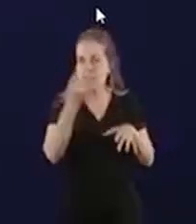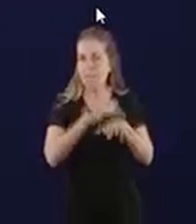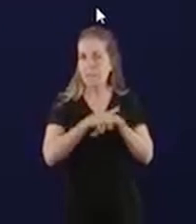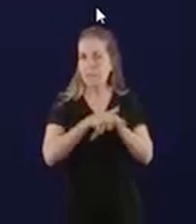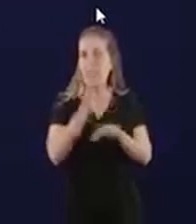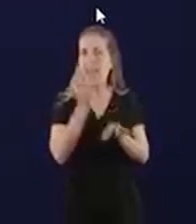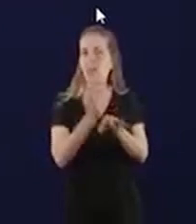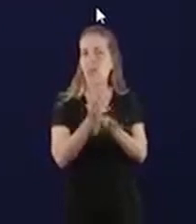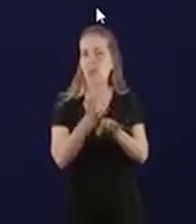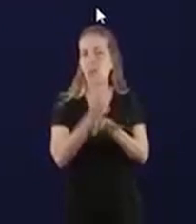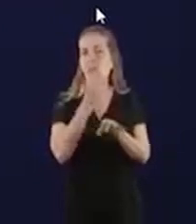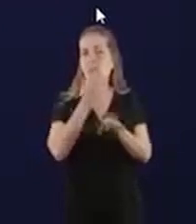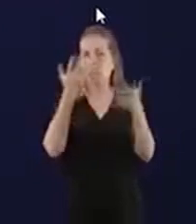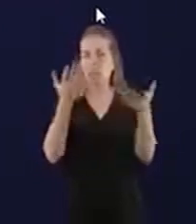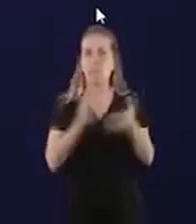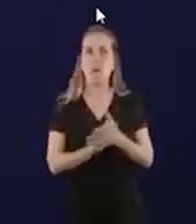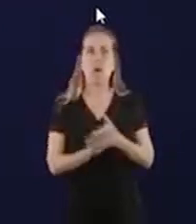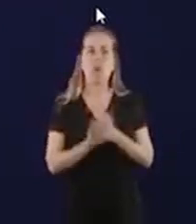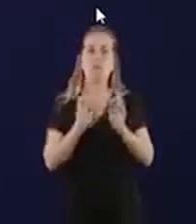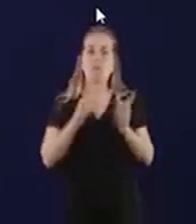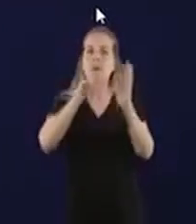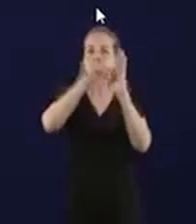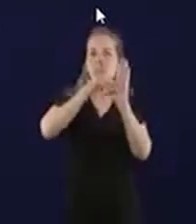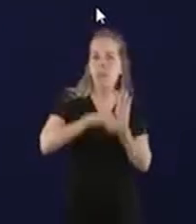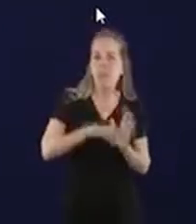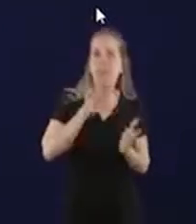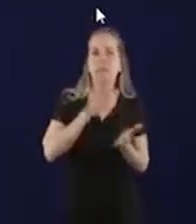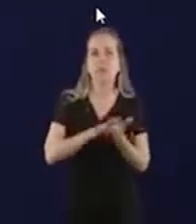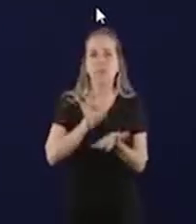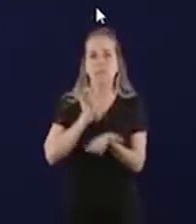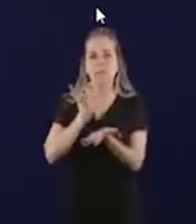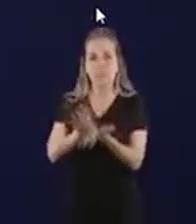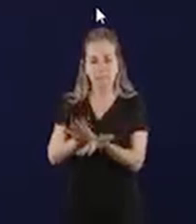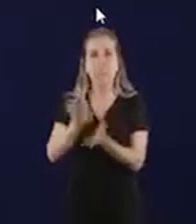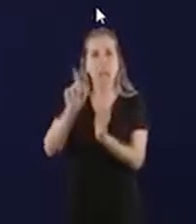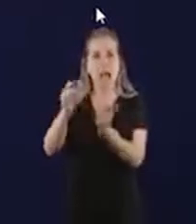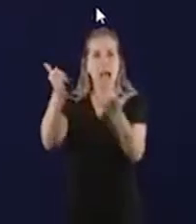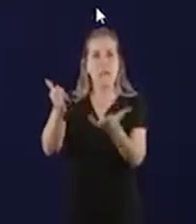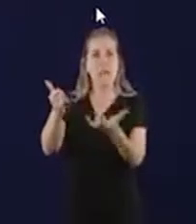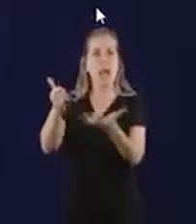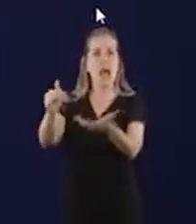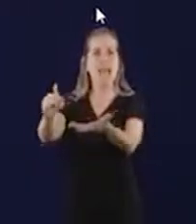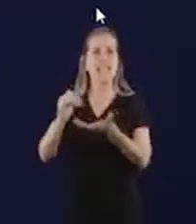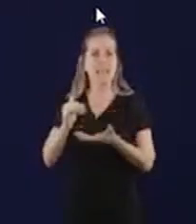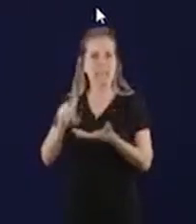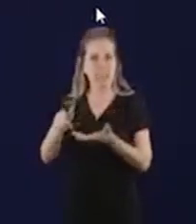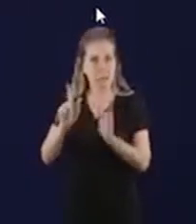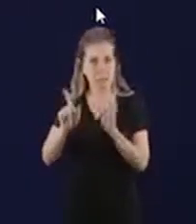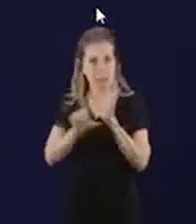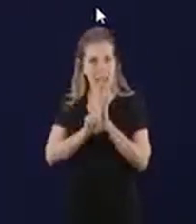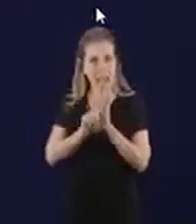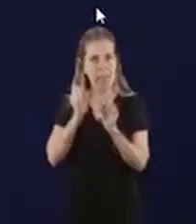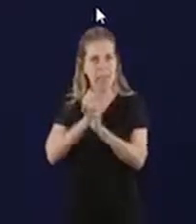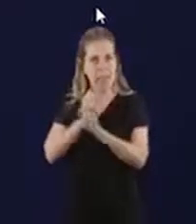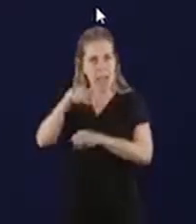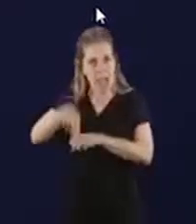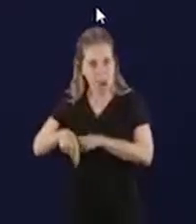esencial se permitía que además del sistema de indemnizaciones tal cual se lo conoce en la ley laboral actual además las partes